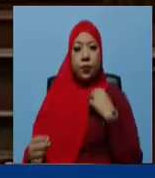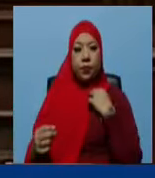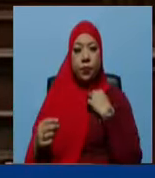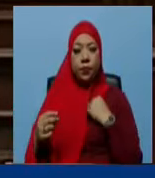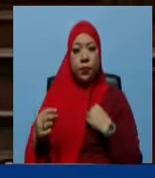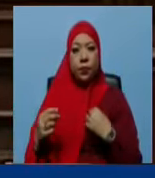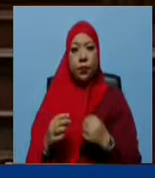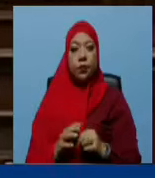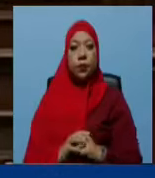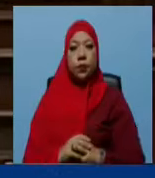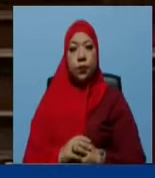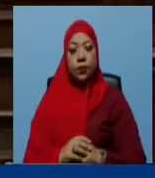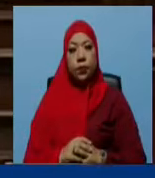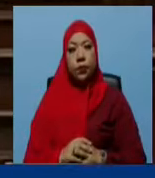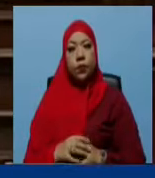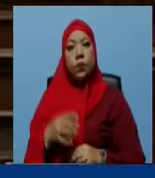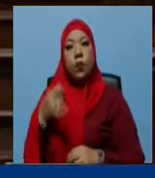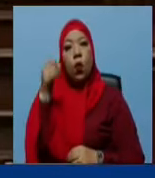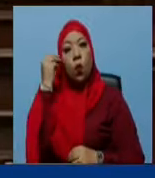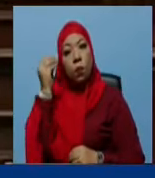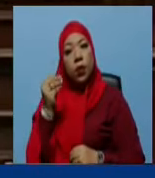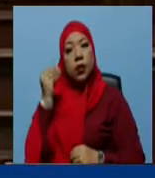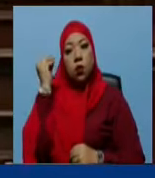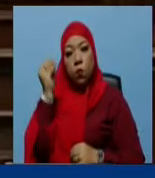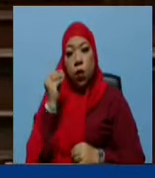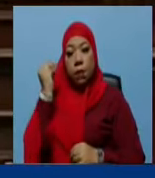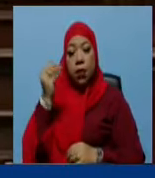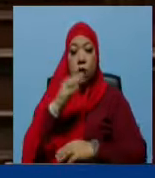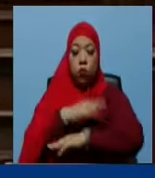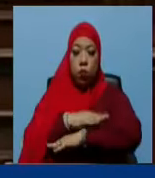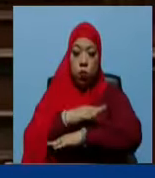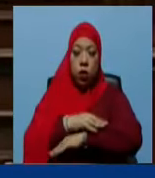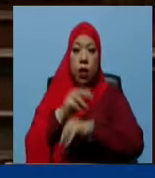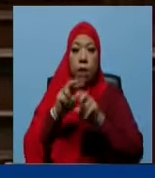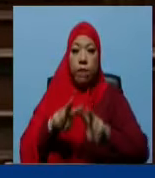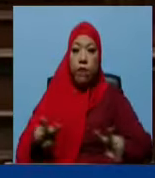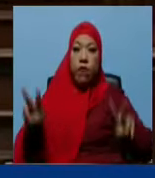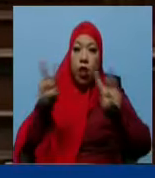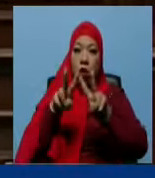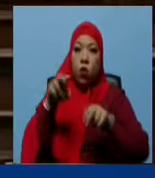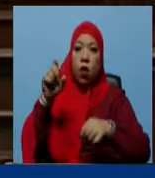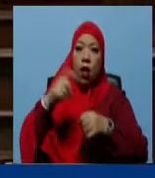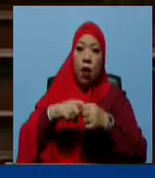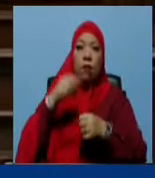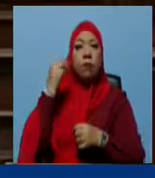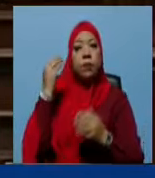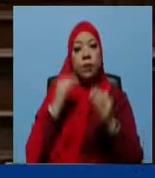y con la coherencia de su pensamiento y de sus principios.